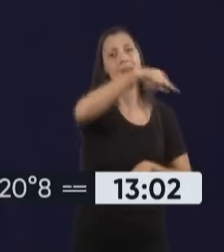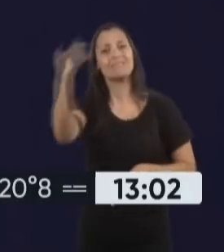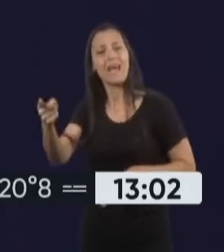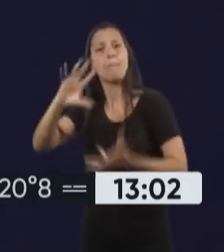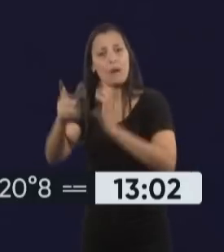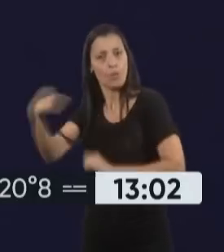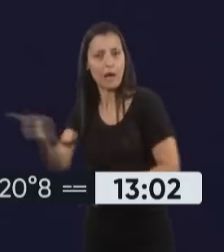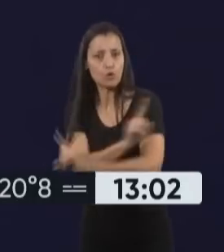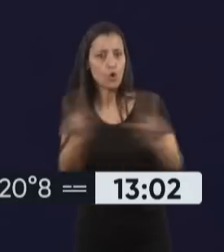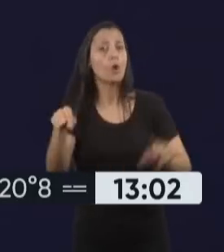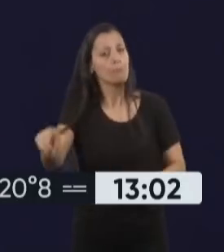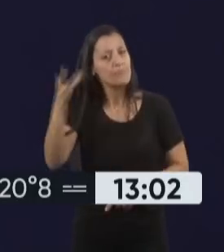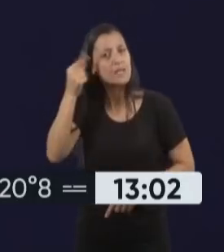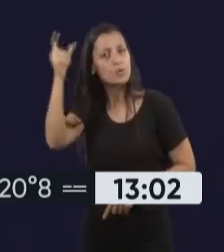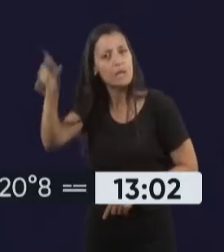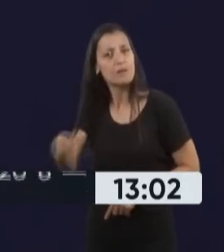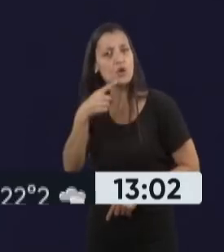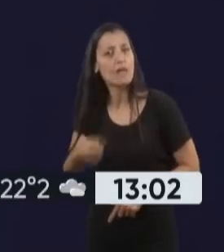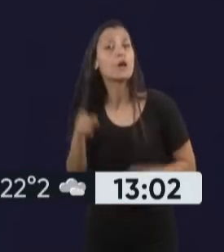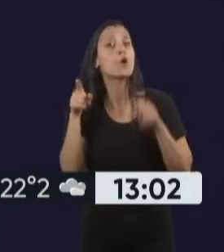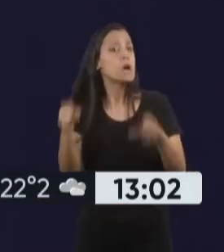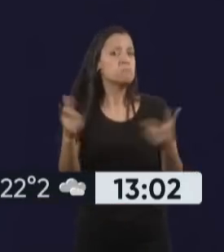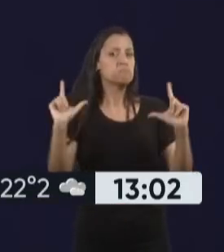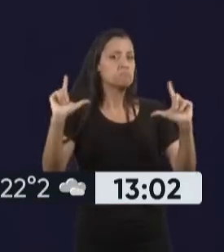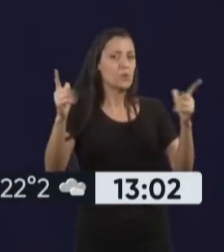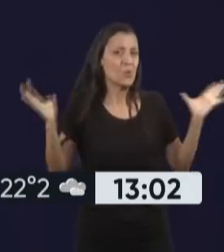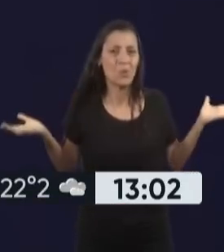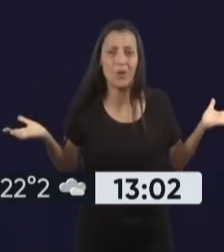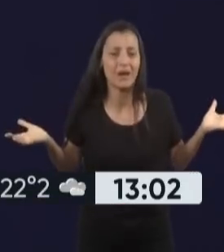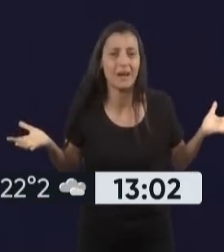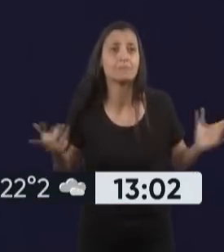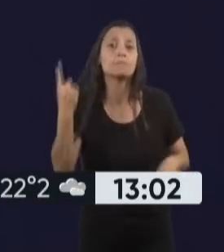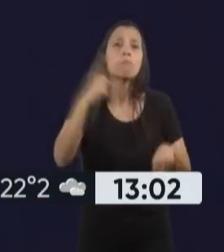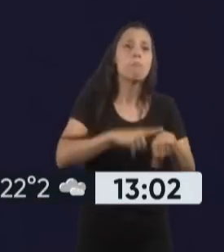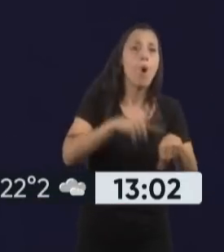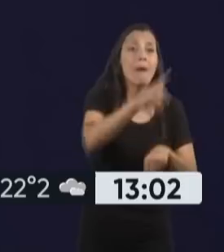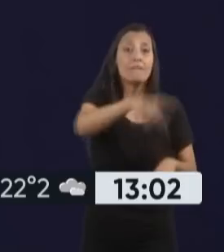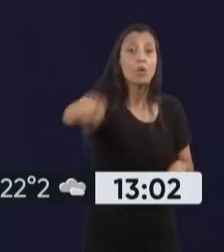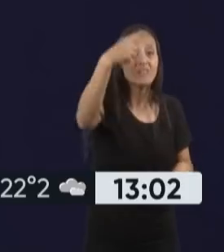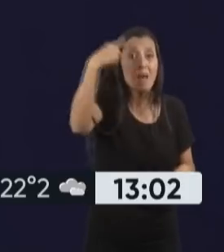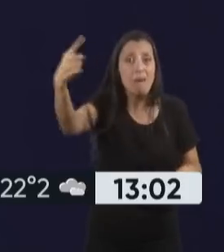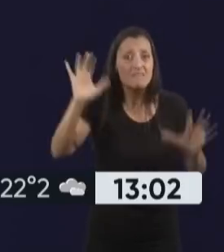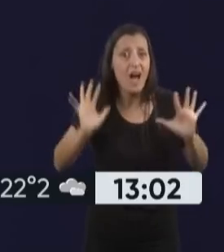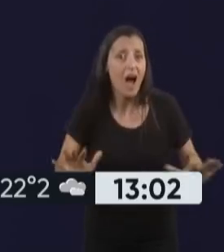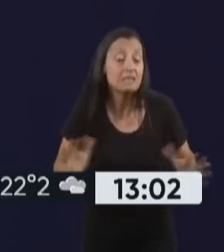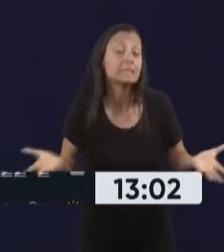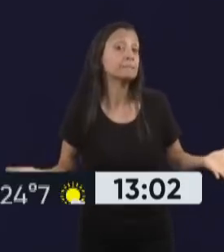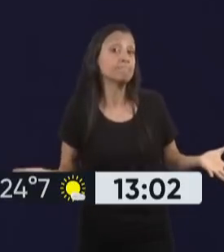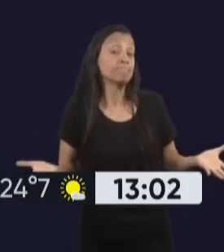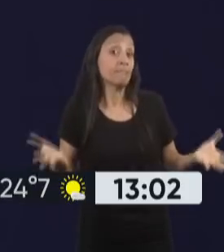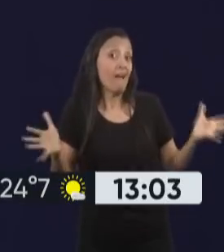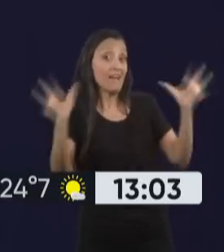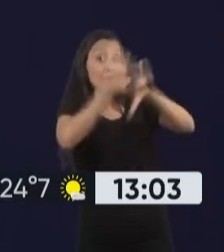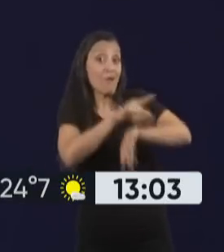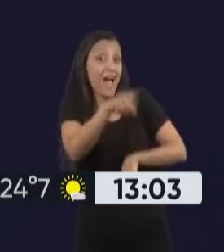ningún otro. Bueno, eso no existe. Y si en algún momento creyeron que eso podía darse, bueno, creyeron en